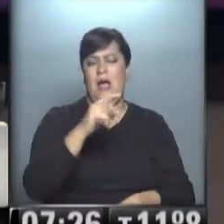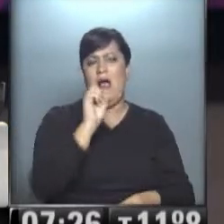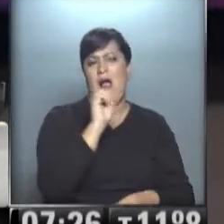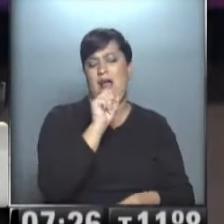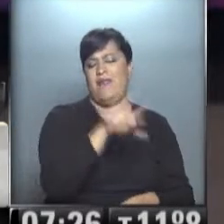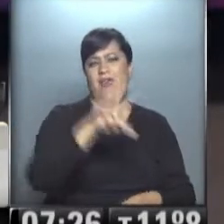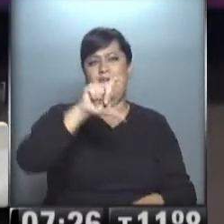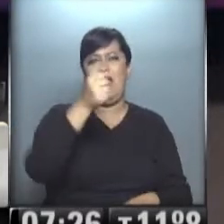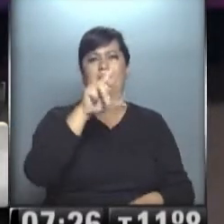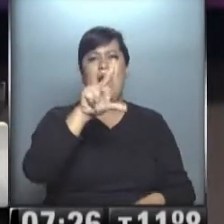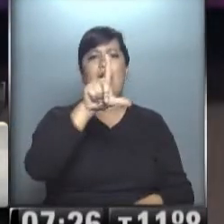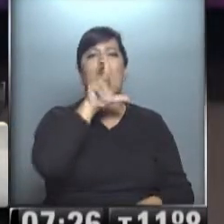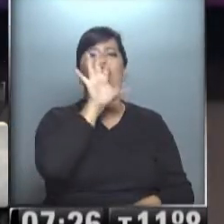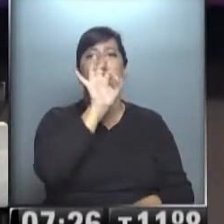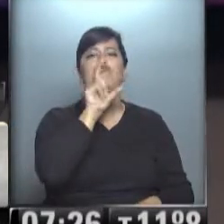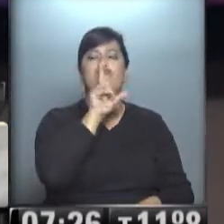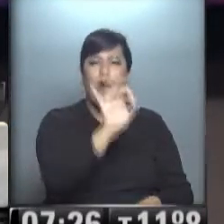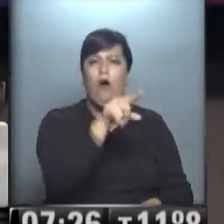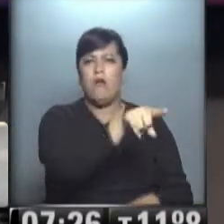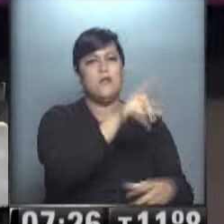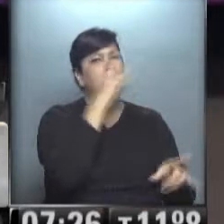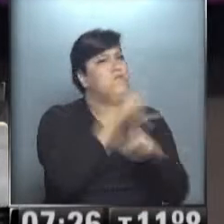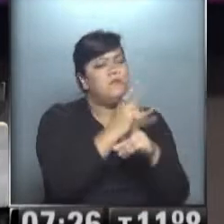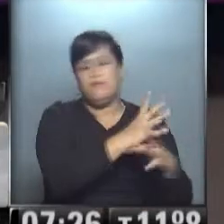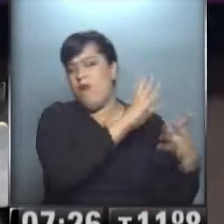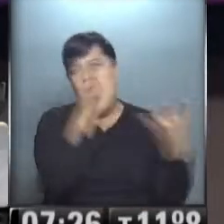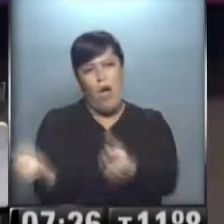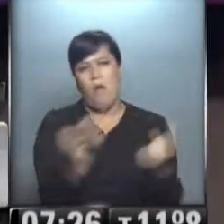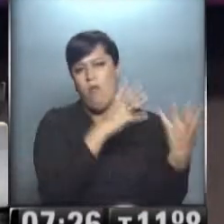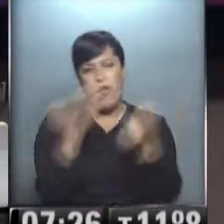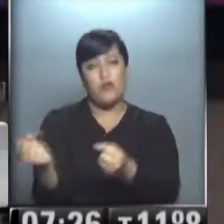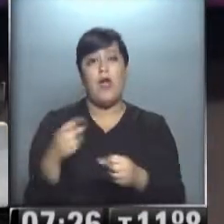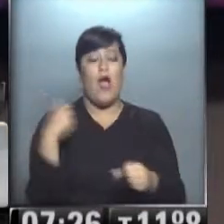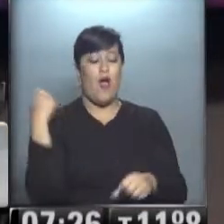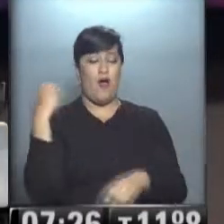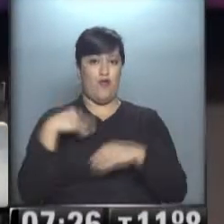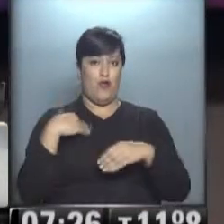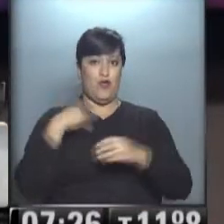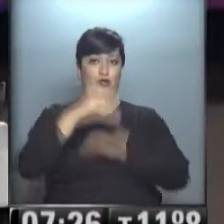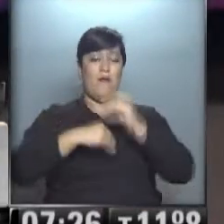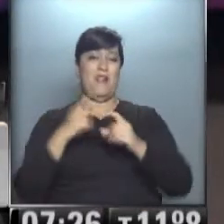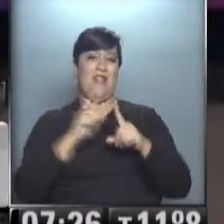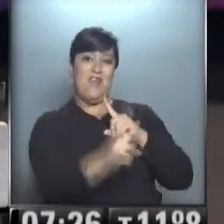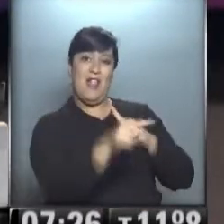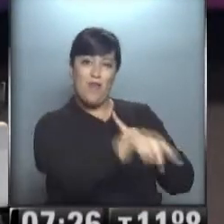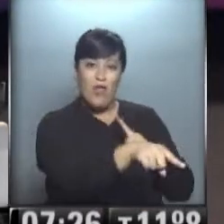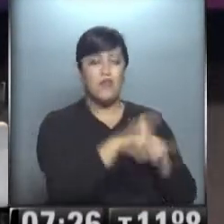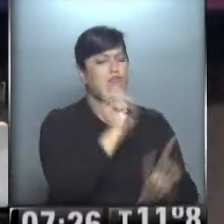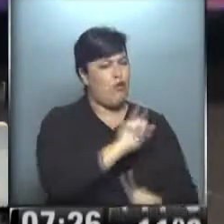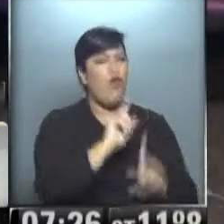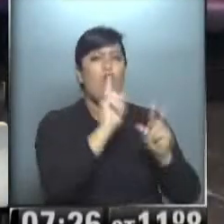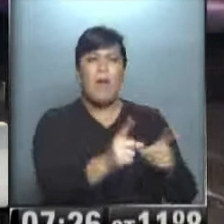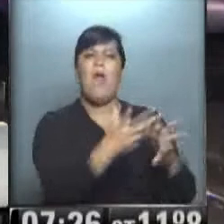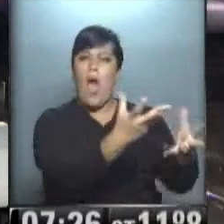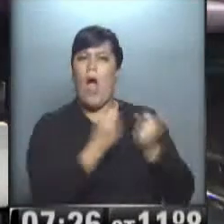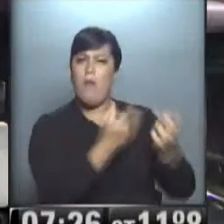son pura contención nosotros que no somos familiares directos no sentimos a contenido sea acompañado por